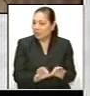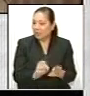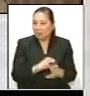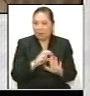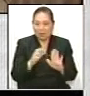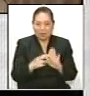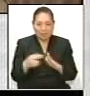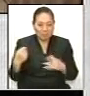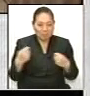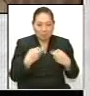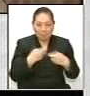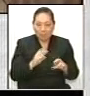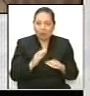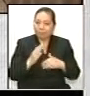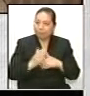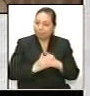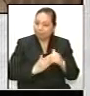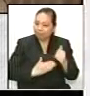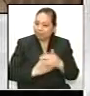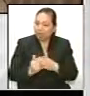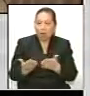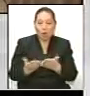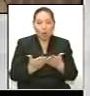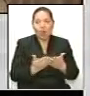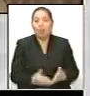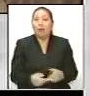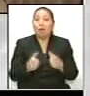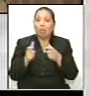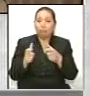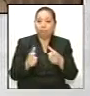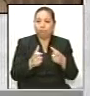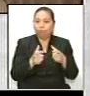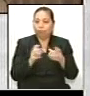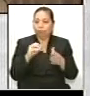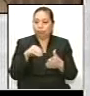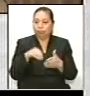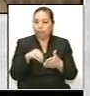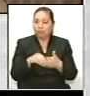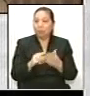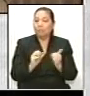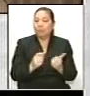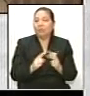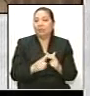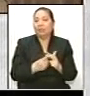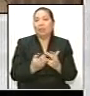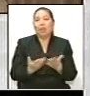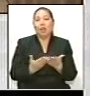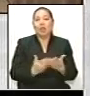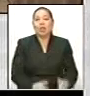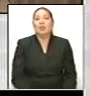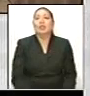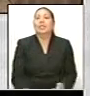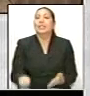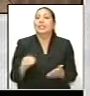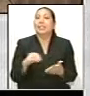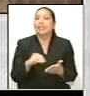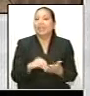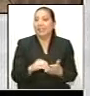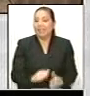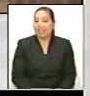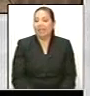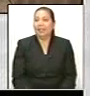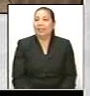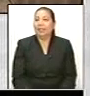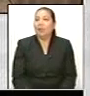proyectos de inversión pública en infraestructura educativa, supervisión y grado de cumplimiento del buen inicio del año escolar, implementación